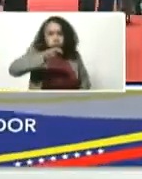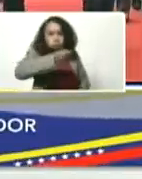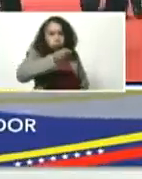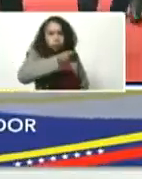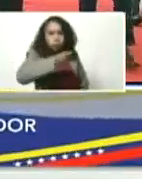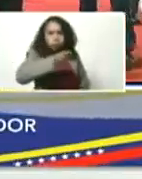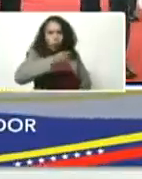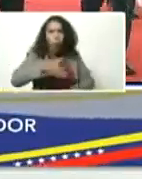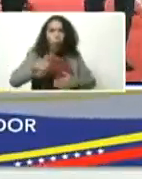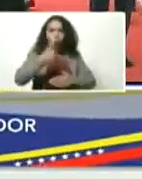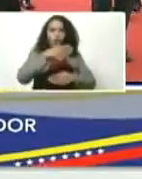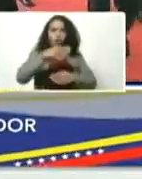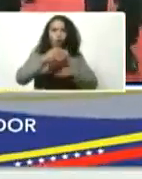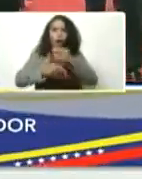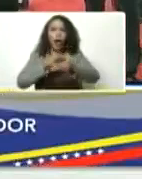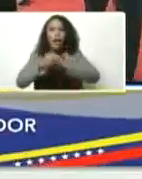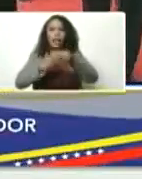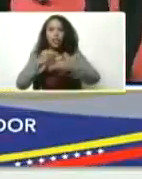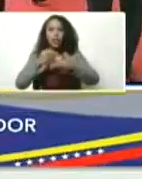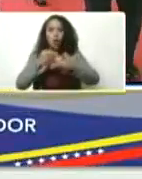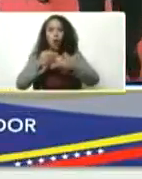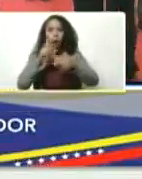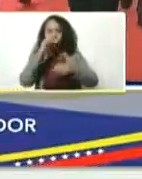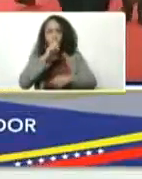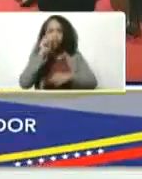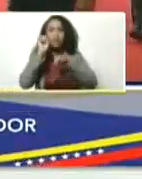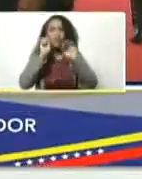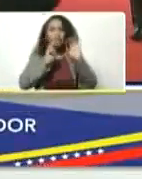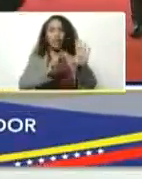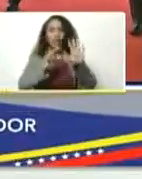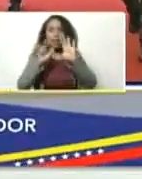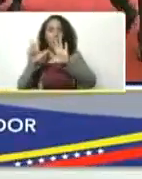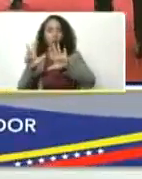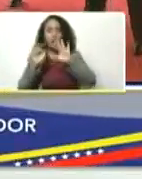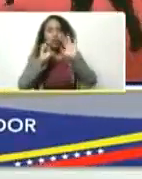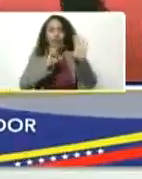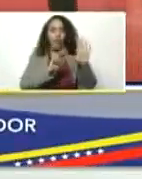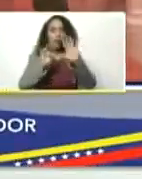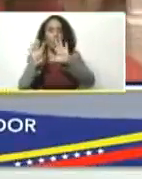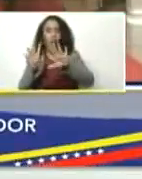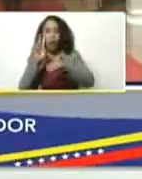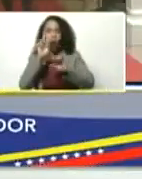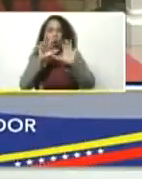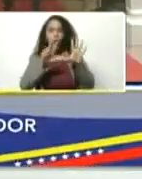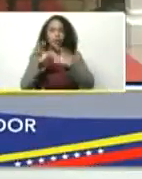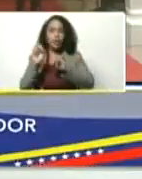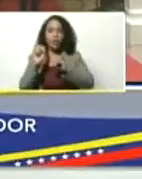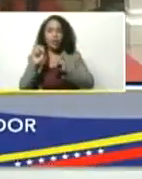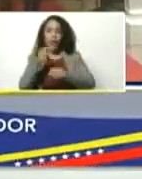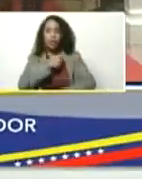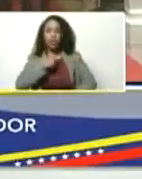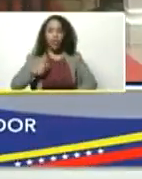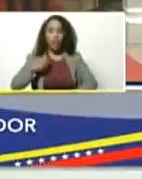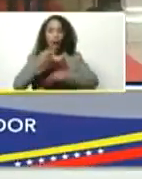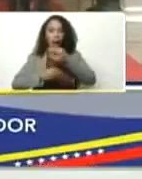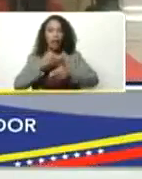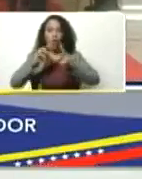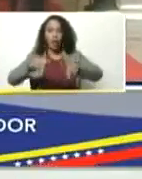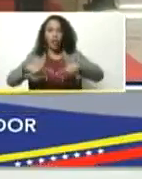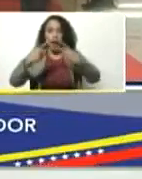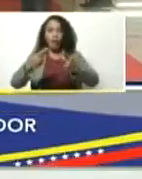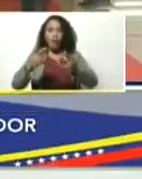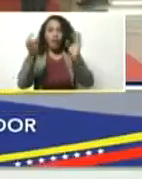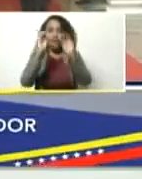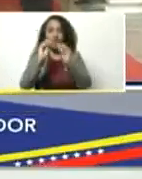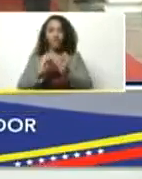cuando hizo las reformas en el año 78, 79, 80, Loyo, la China hizo una reforma, inició el